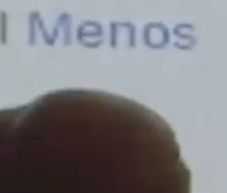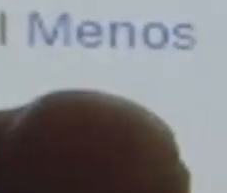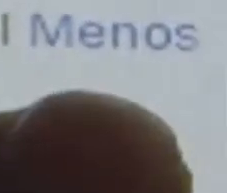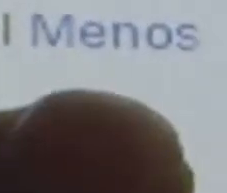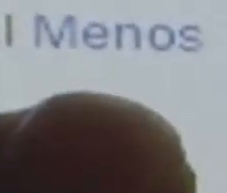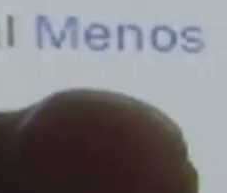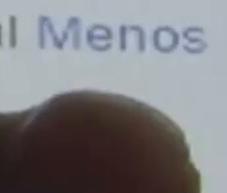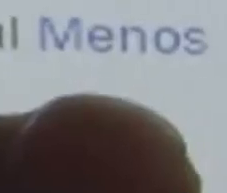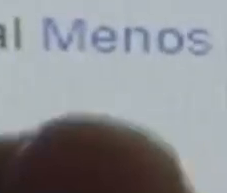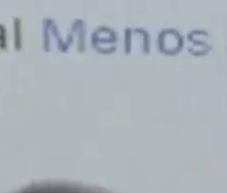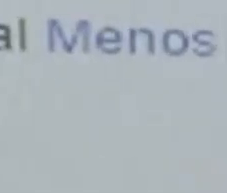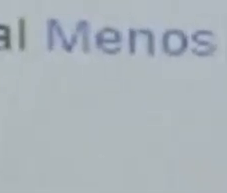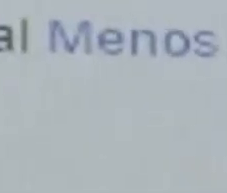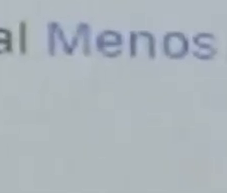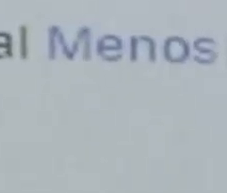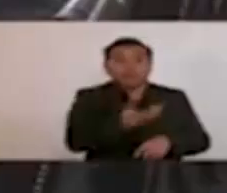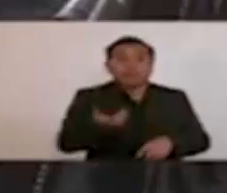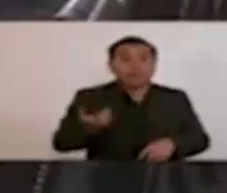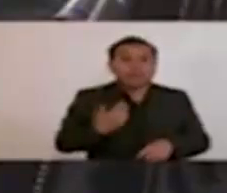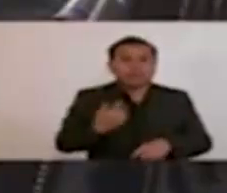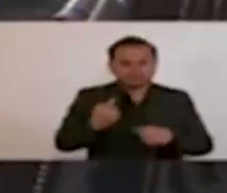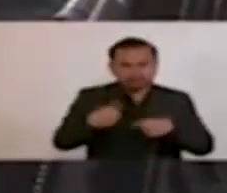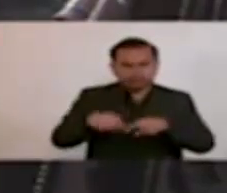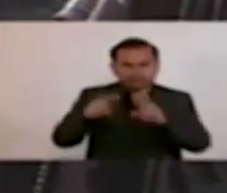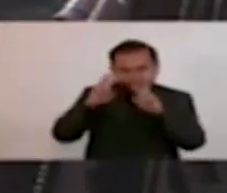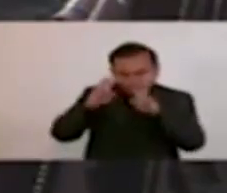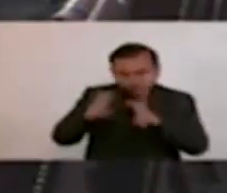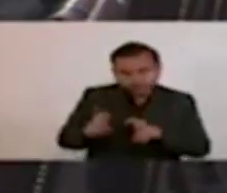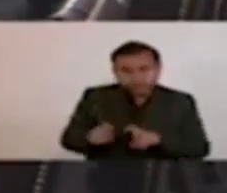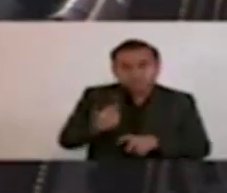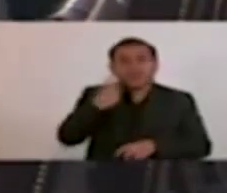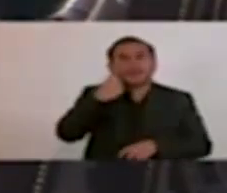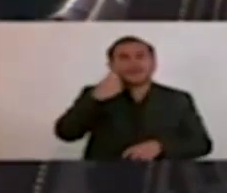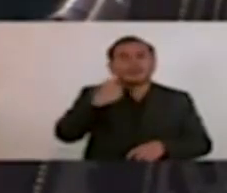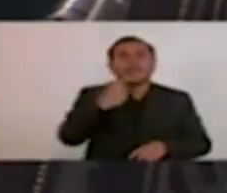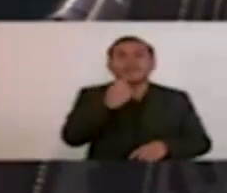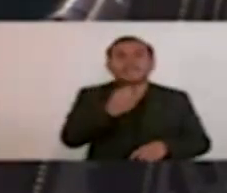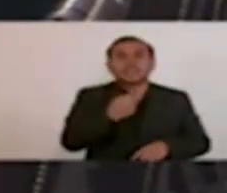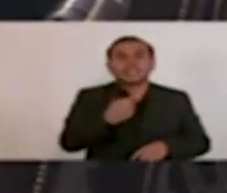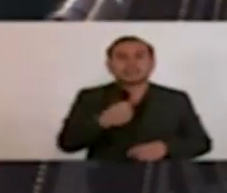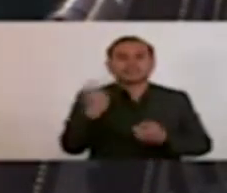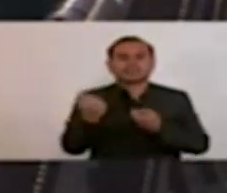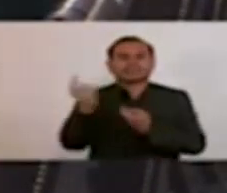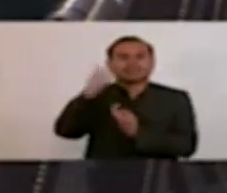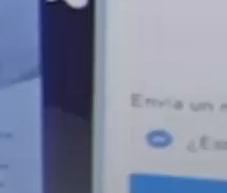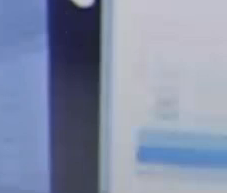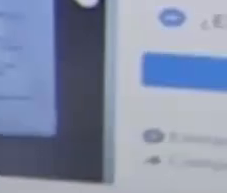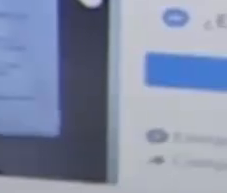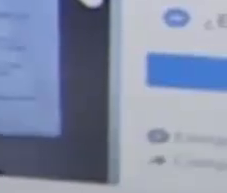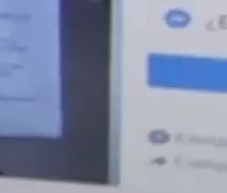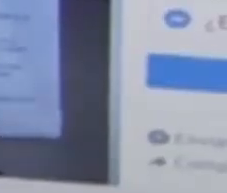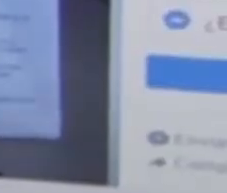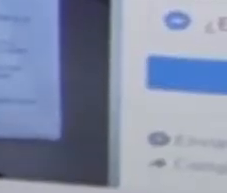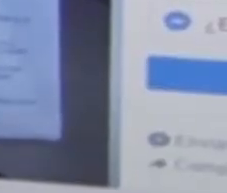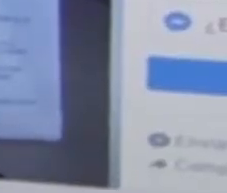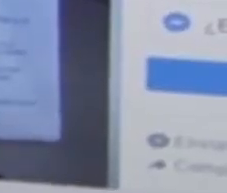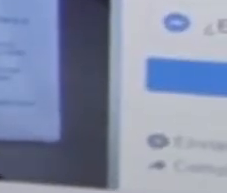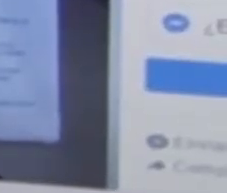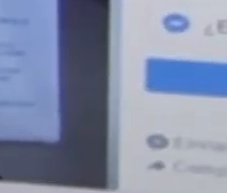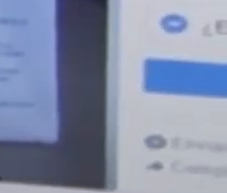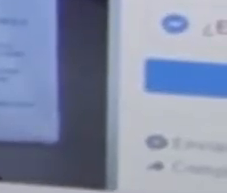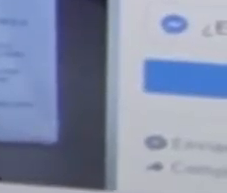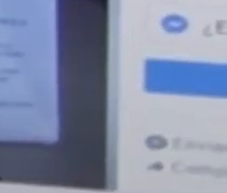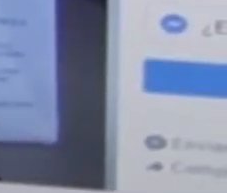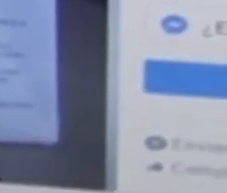presidente de la república ordenó que la defensoría del consumidor esté pendiente de los precios de estos productos y evitar que algunos